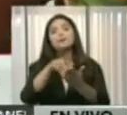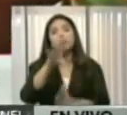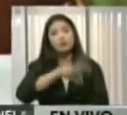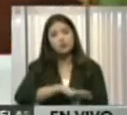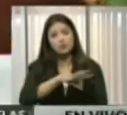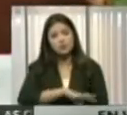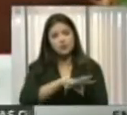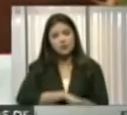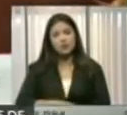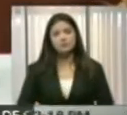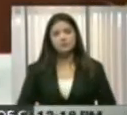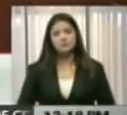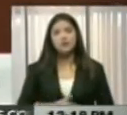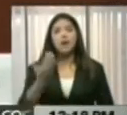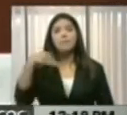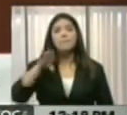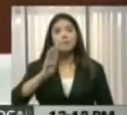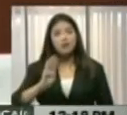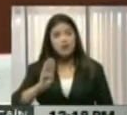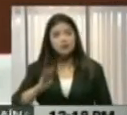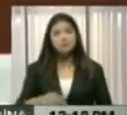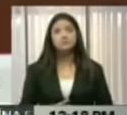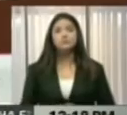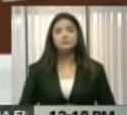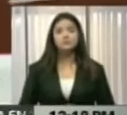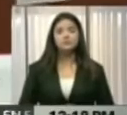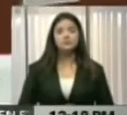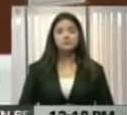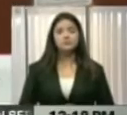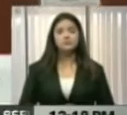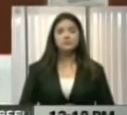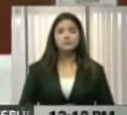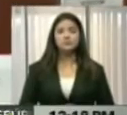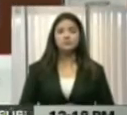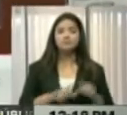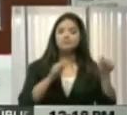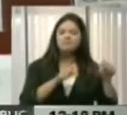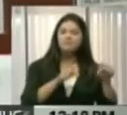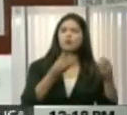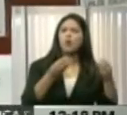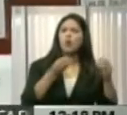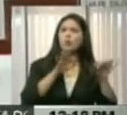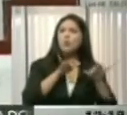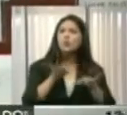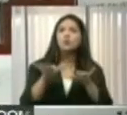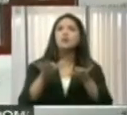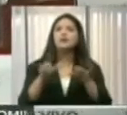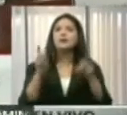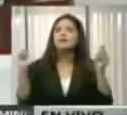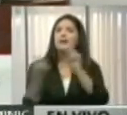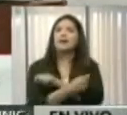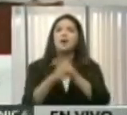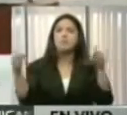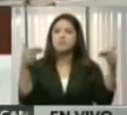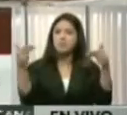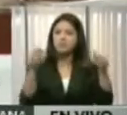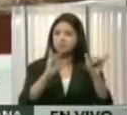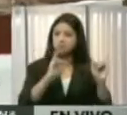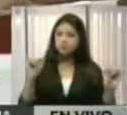sociedad. B. La incidencia de la mesa en la transformación del conflicto armado.